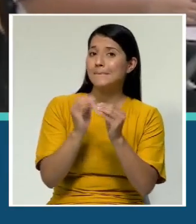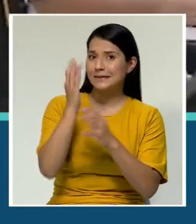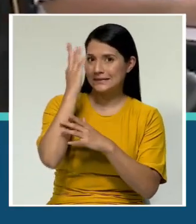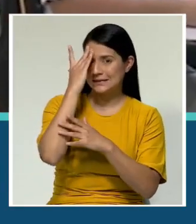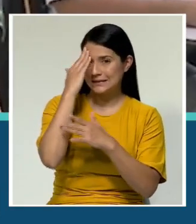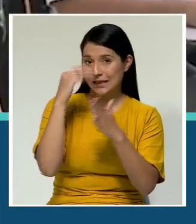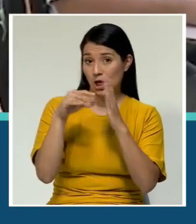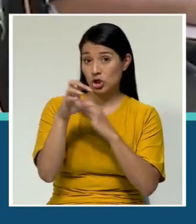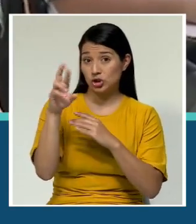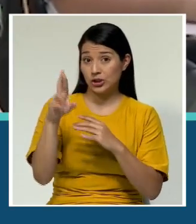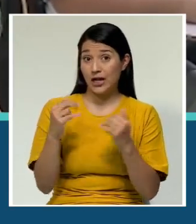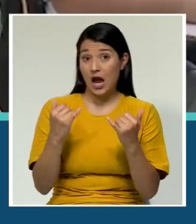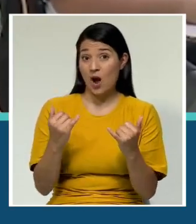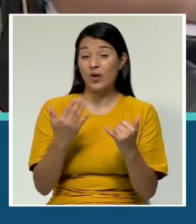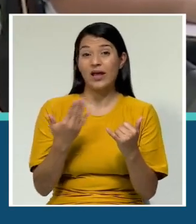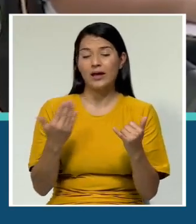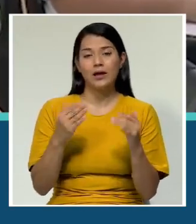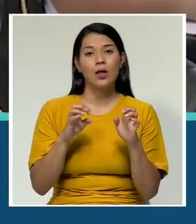virtualidad.